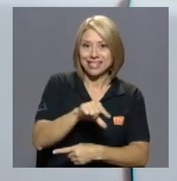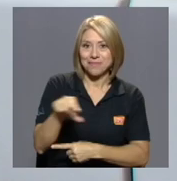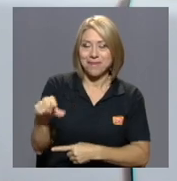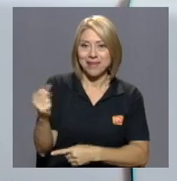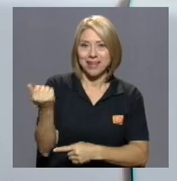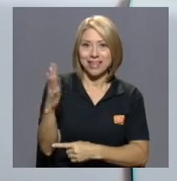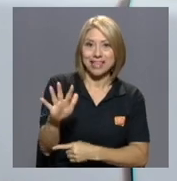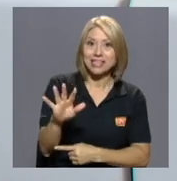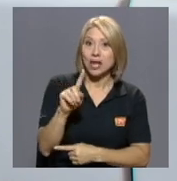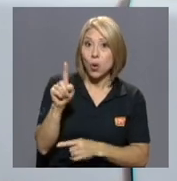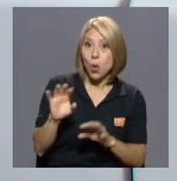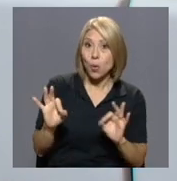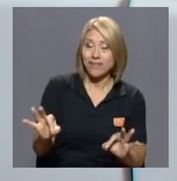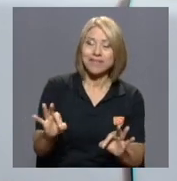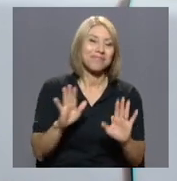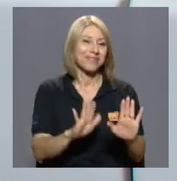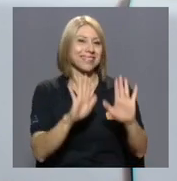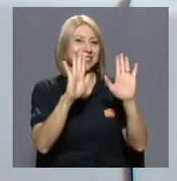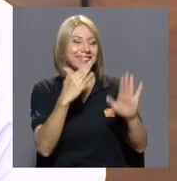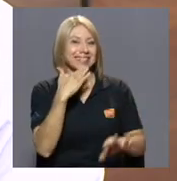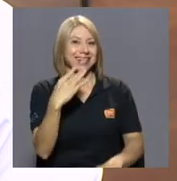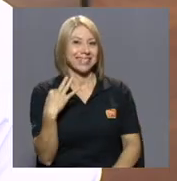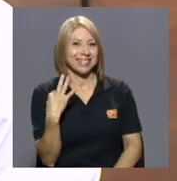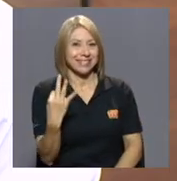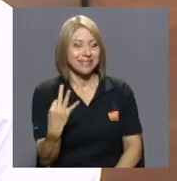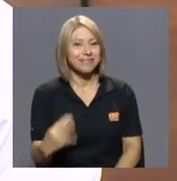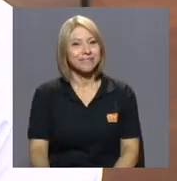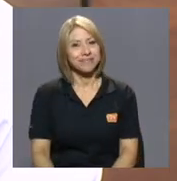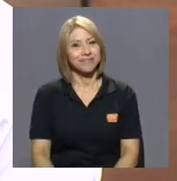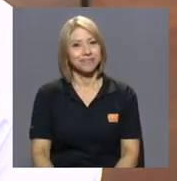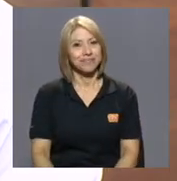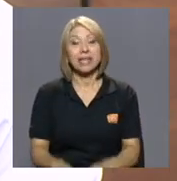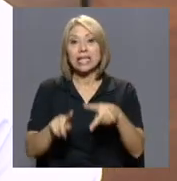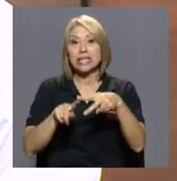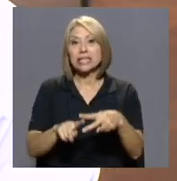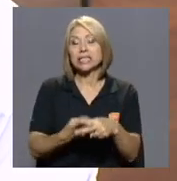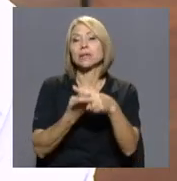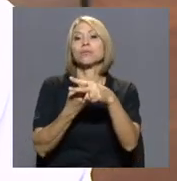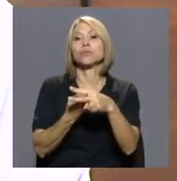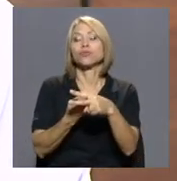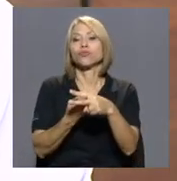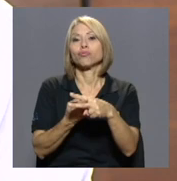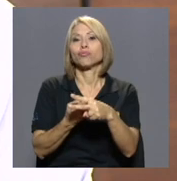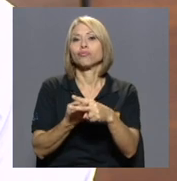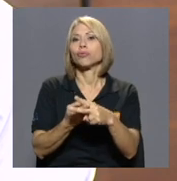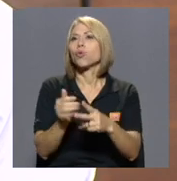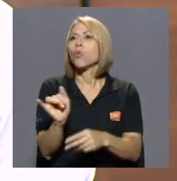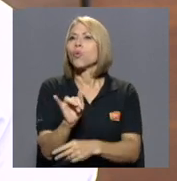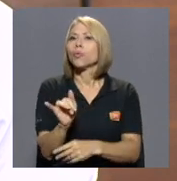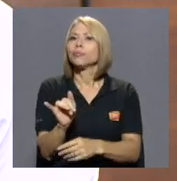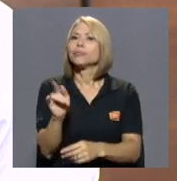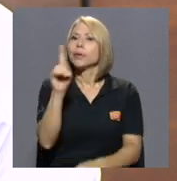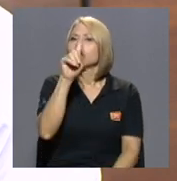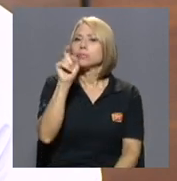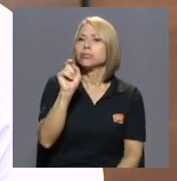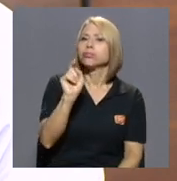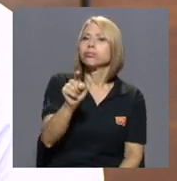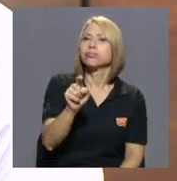Excelente. Muchísimas gracias por la invitación. Un gusto. Iniciemos con algo que de repente es como la pregunta que se hace toda la